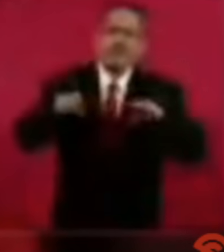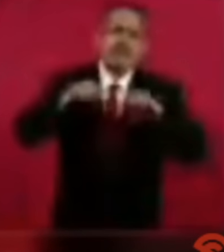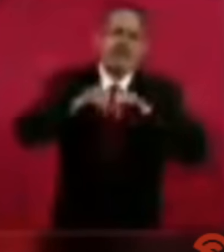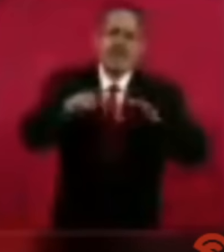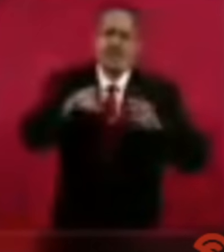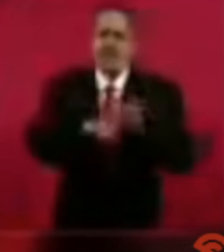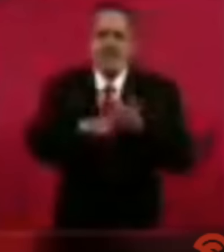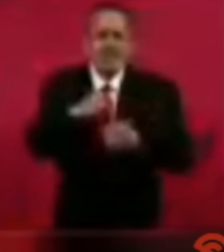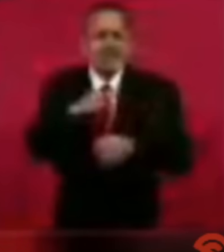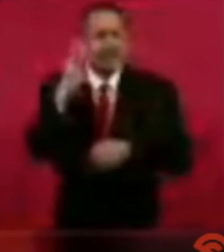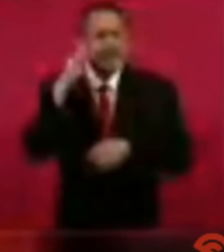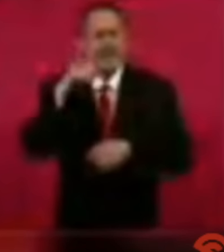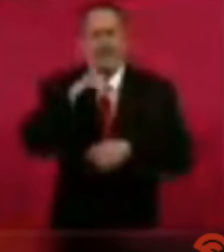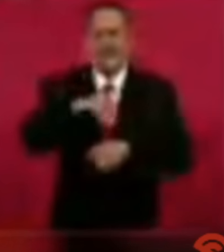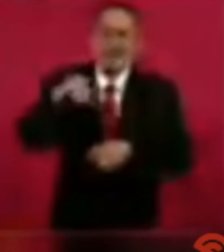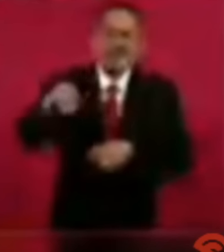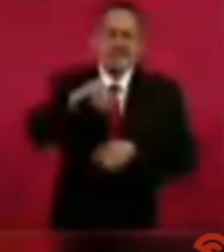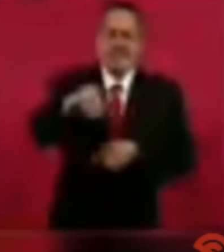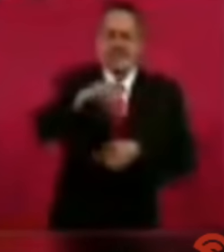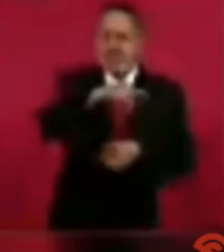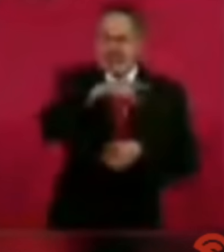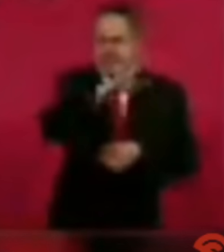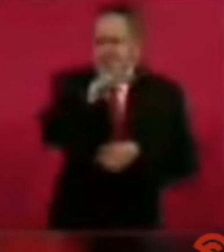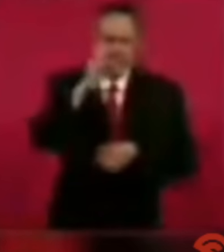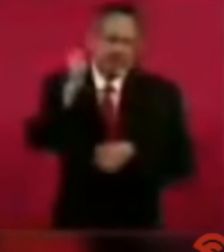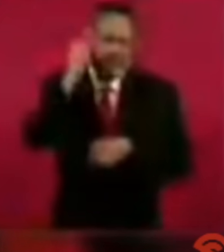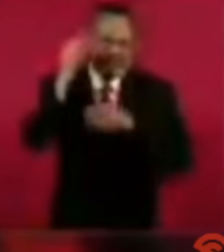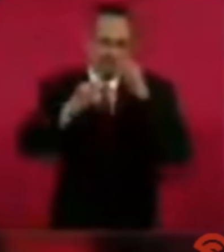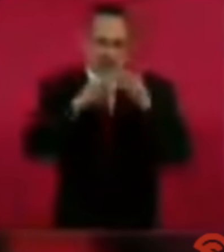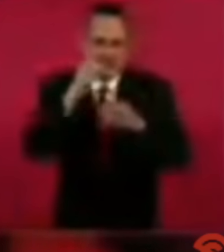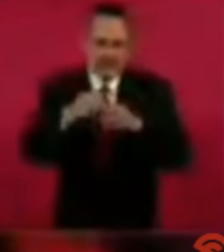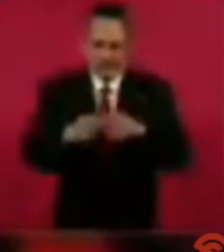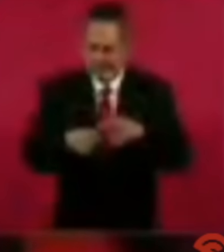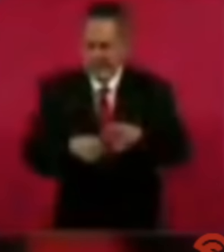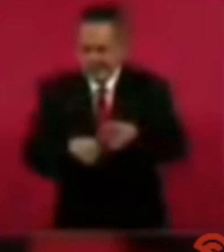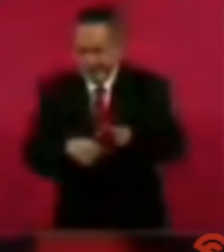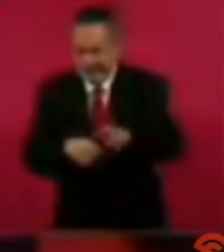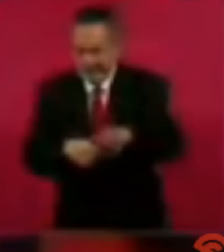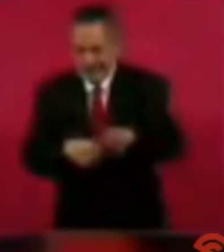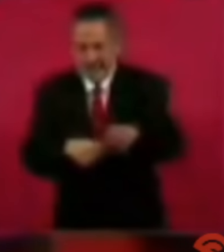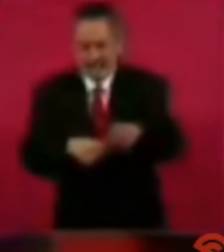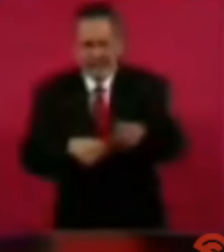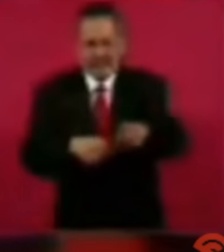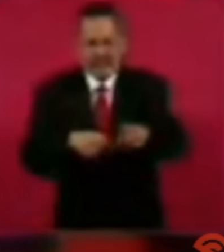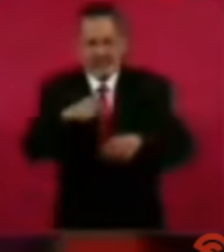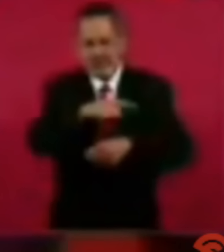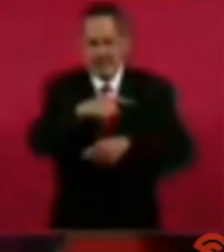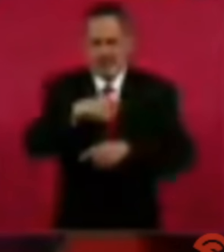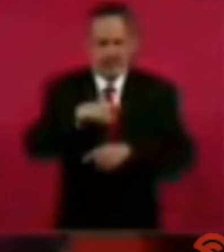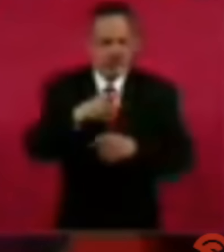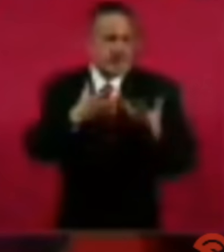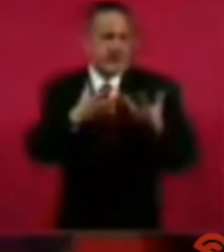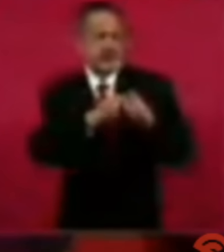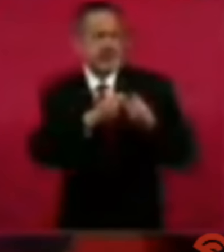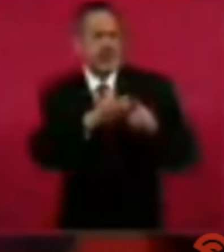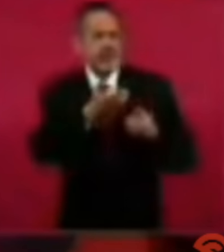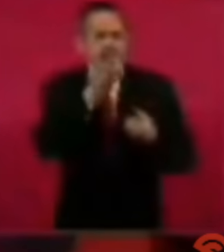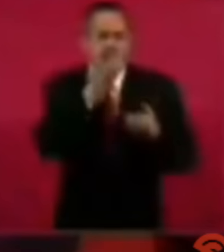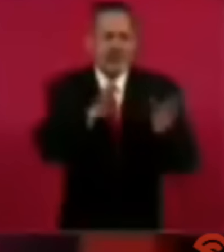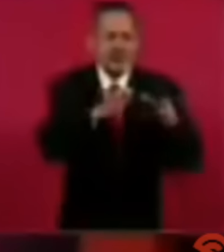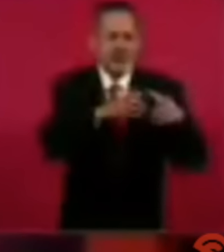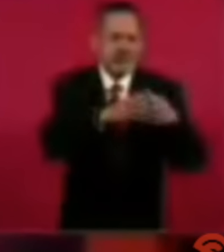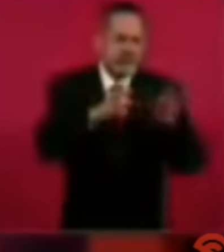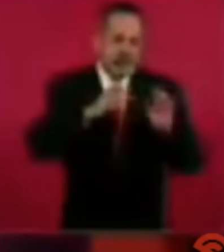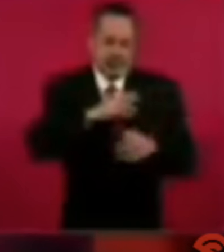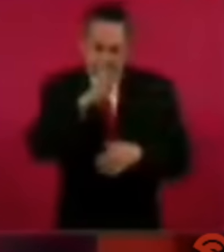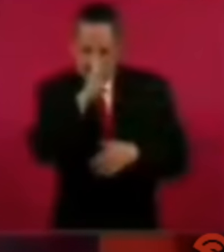en todos lados y es, sí, de pensamiento conservador y se le